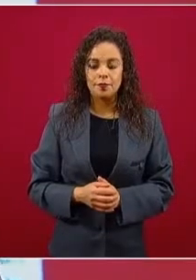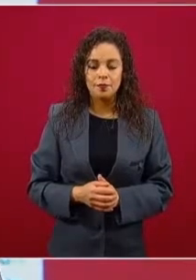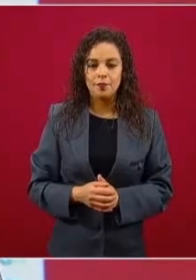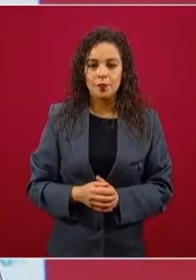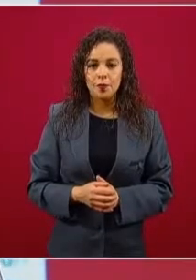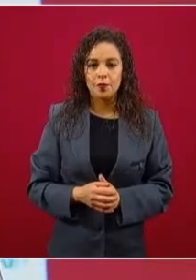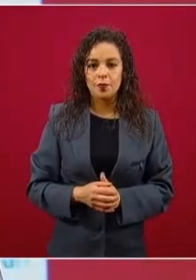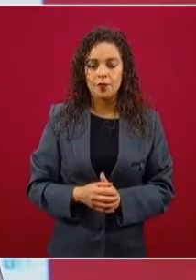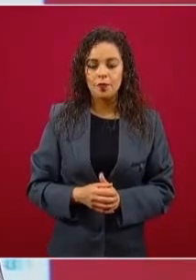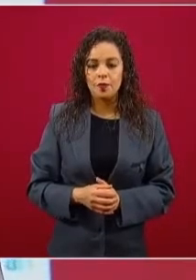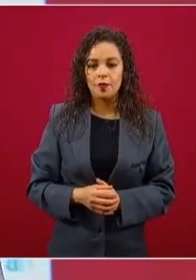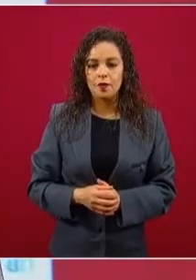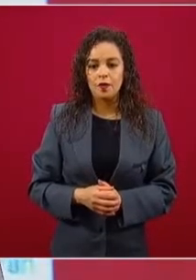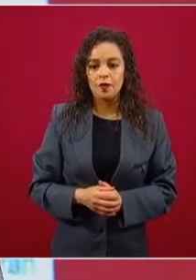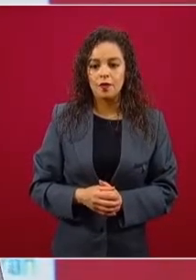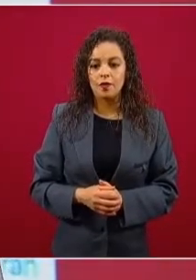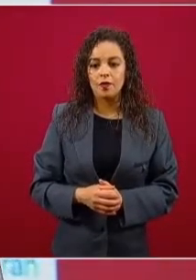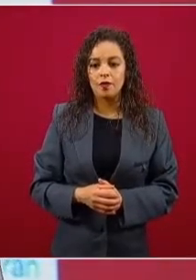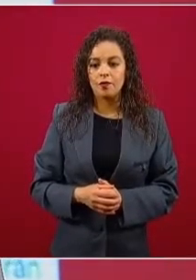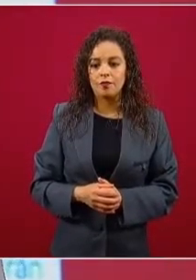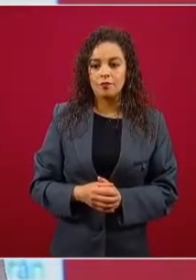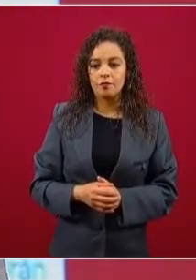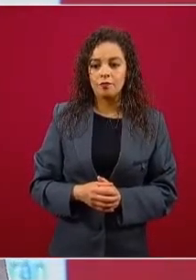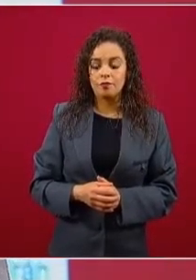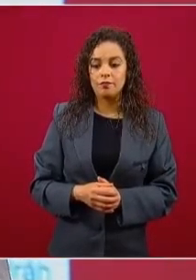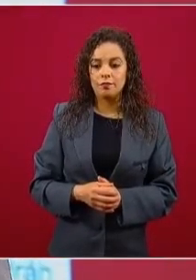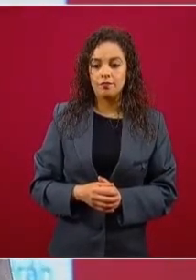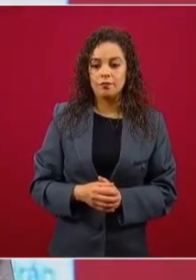seguían los leguleyos